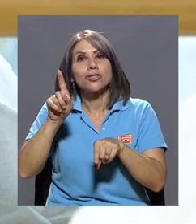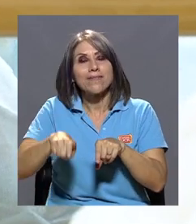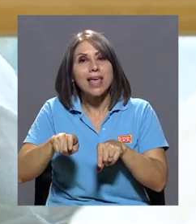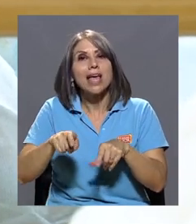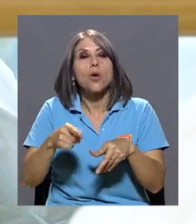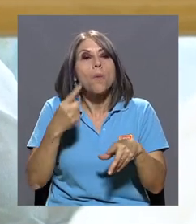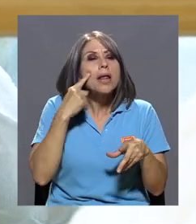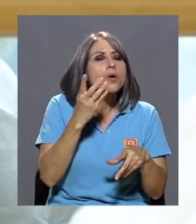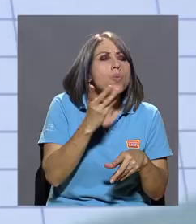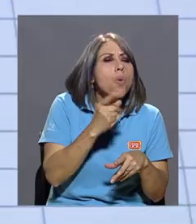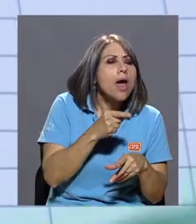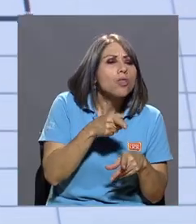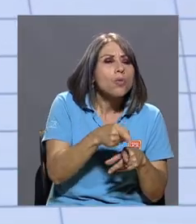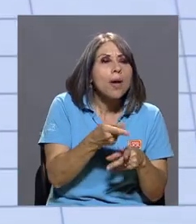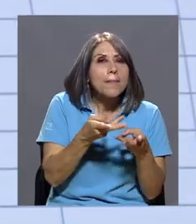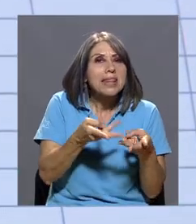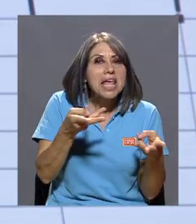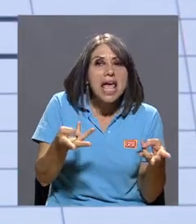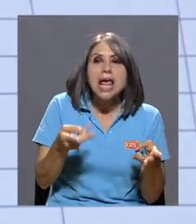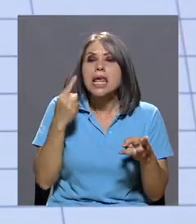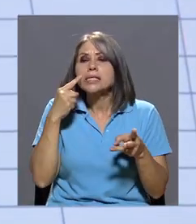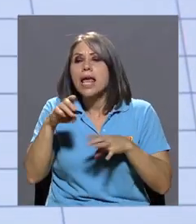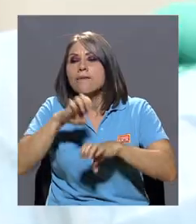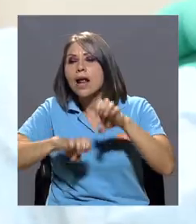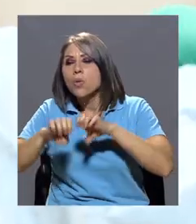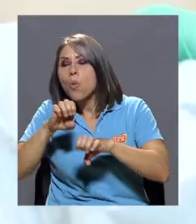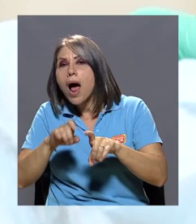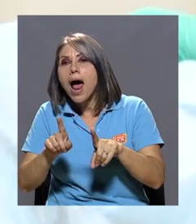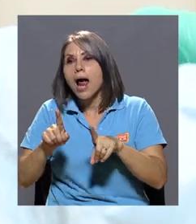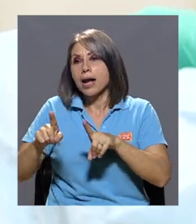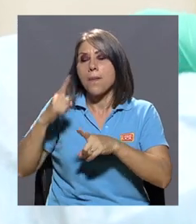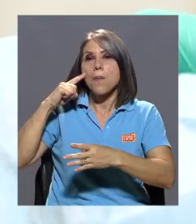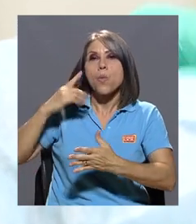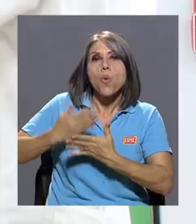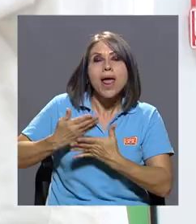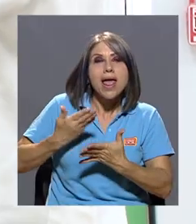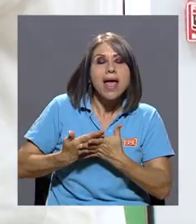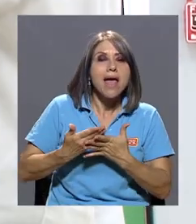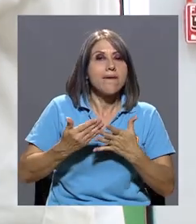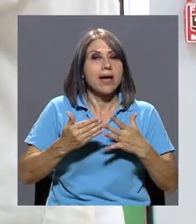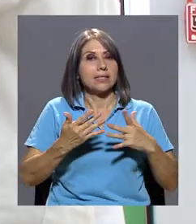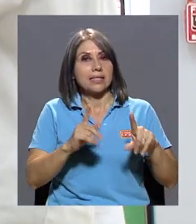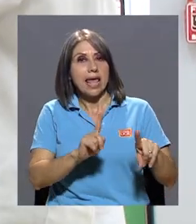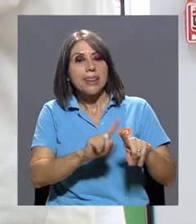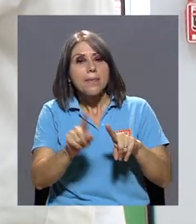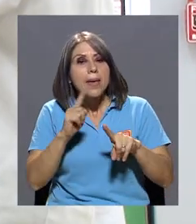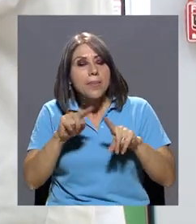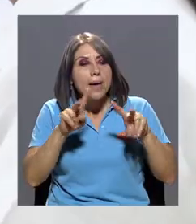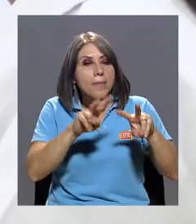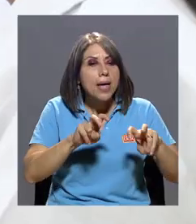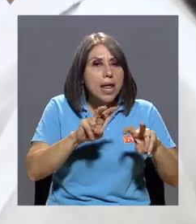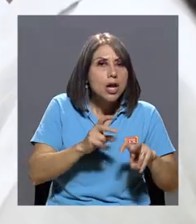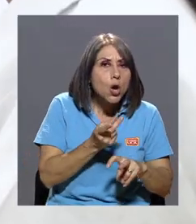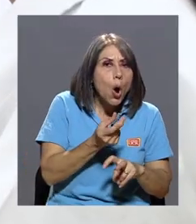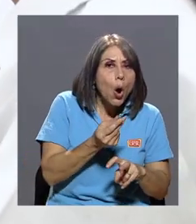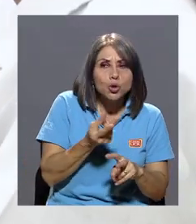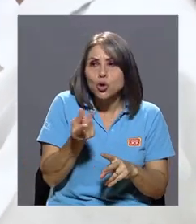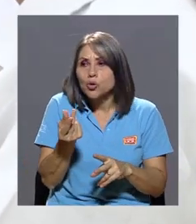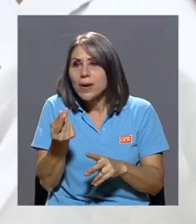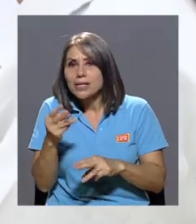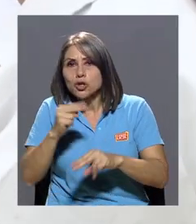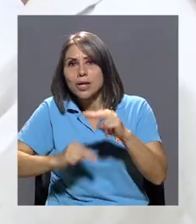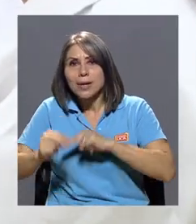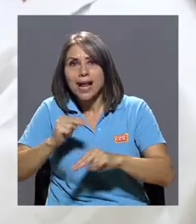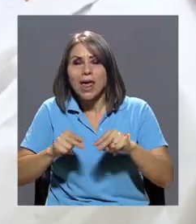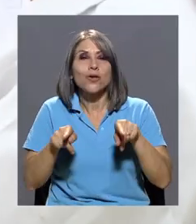cotizar materias primas, evaluar las formulaciones, hacer pruebas de estabilidad, analizar los costos y los precios del mercado